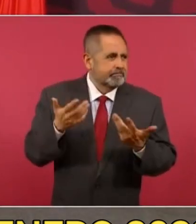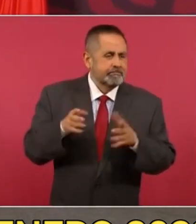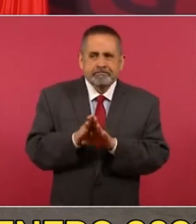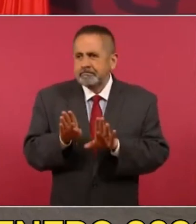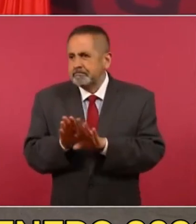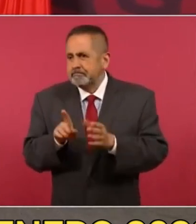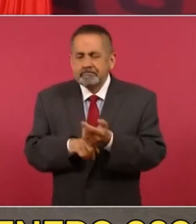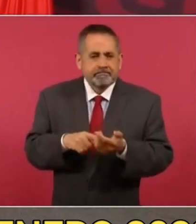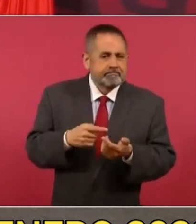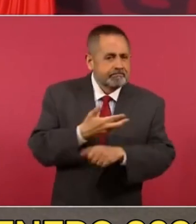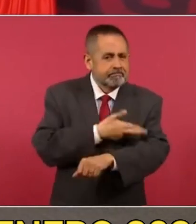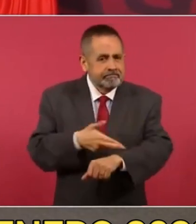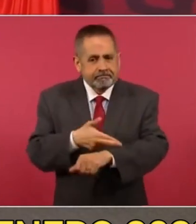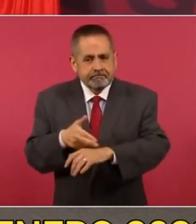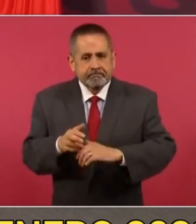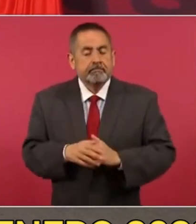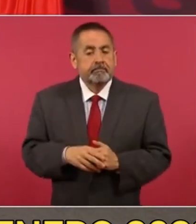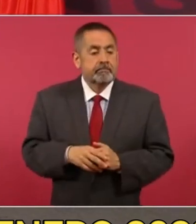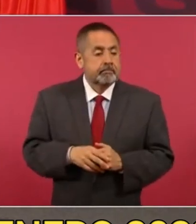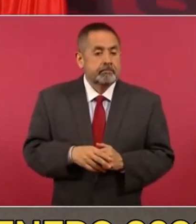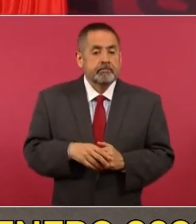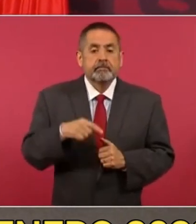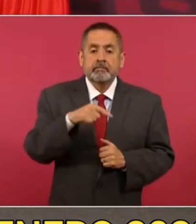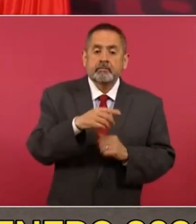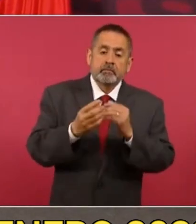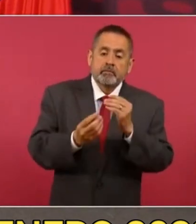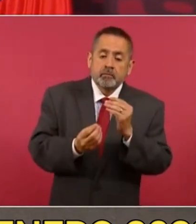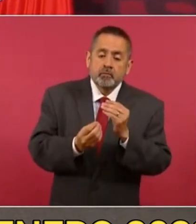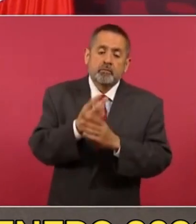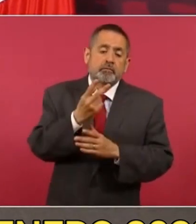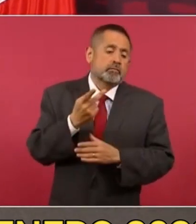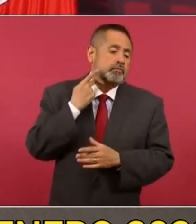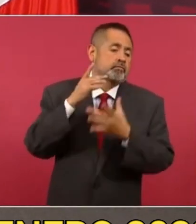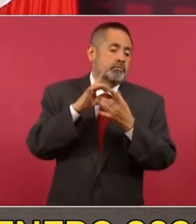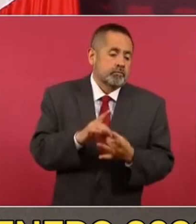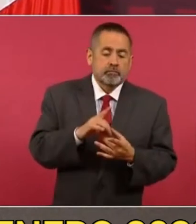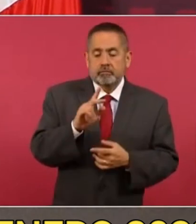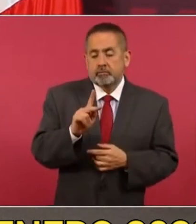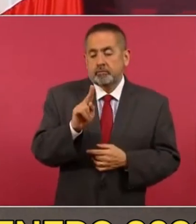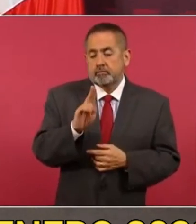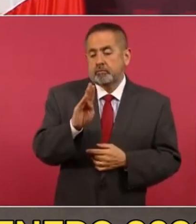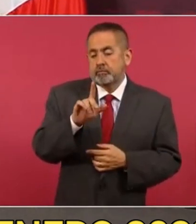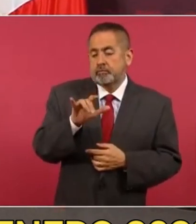lado, y empezaron a crear las nuevas políticas públicas,